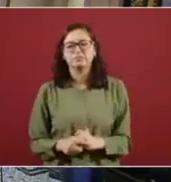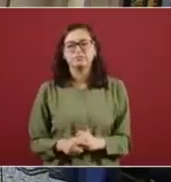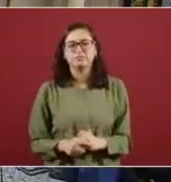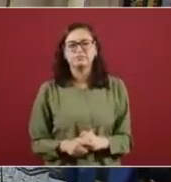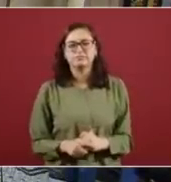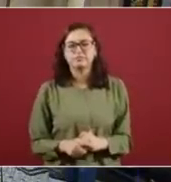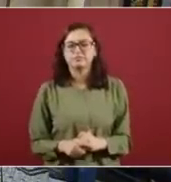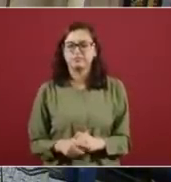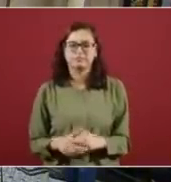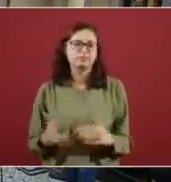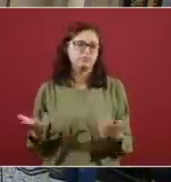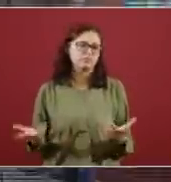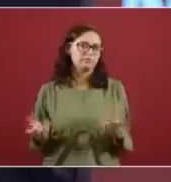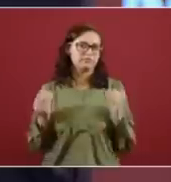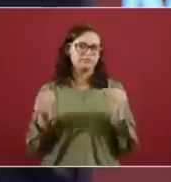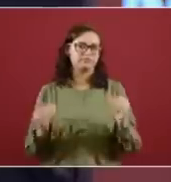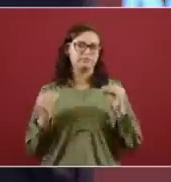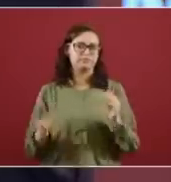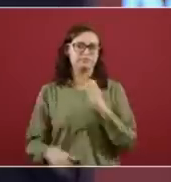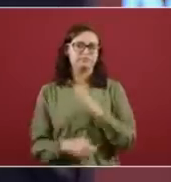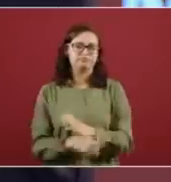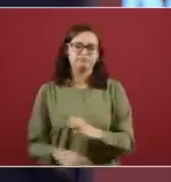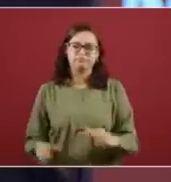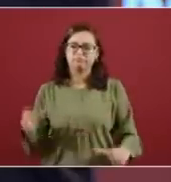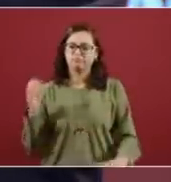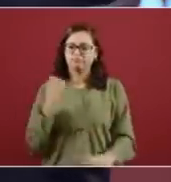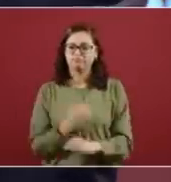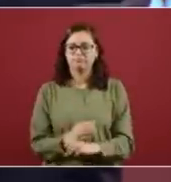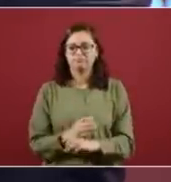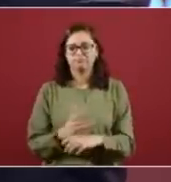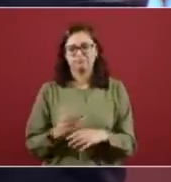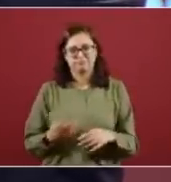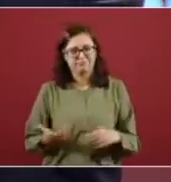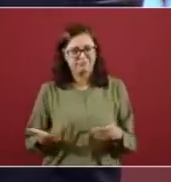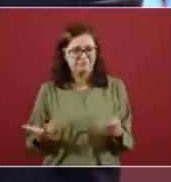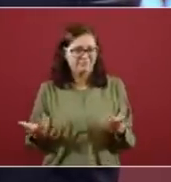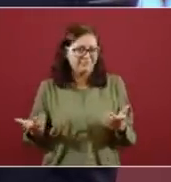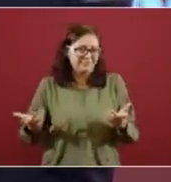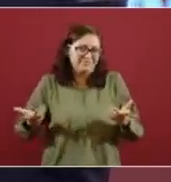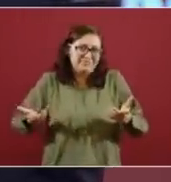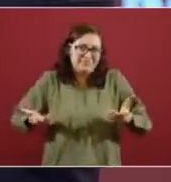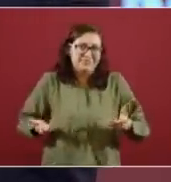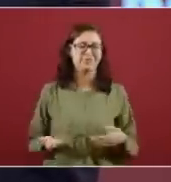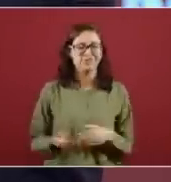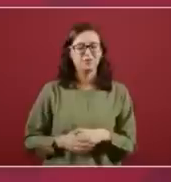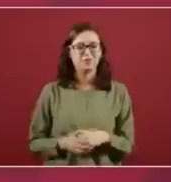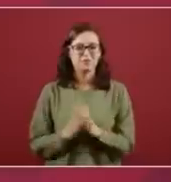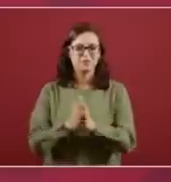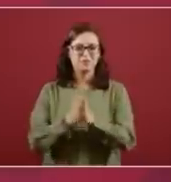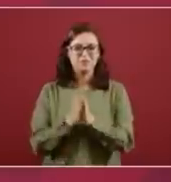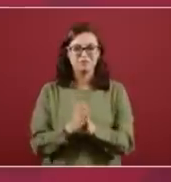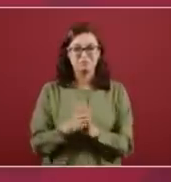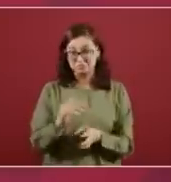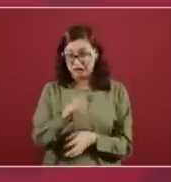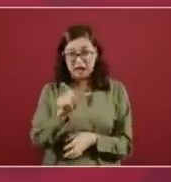y muchas cosas es que quien no ha leído a león portilla